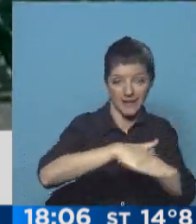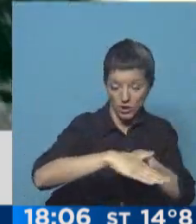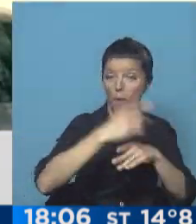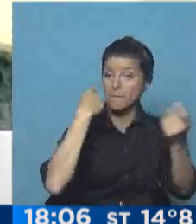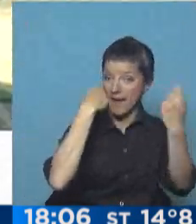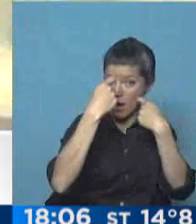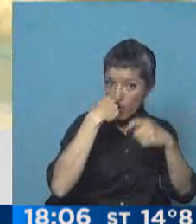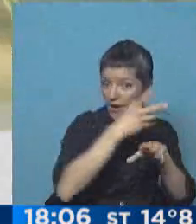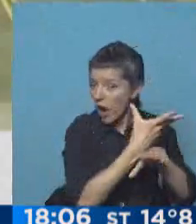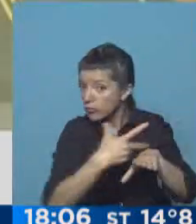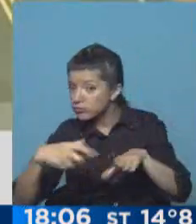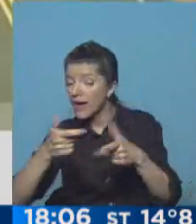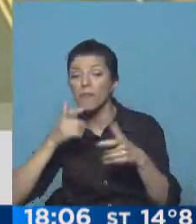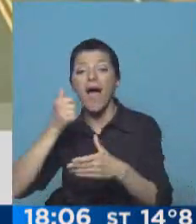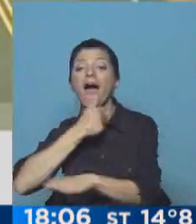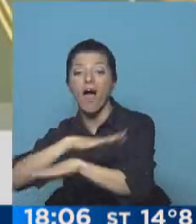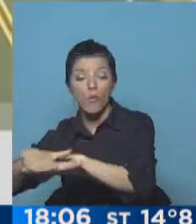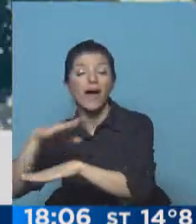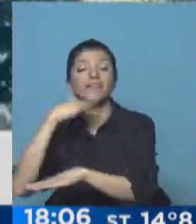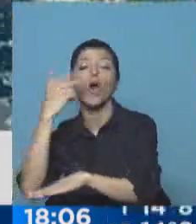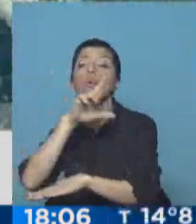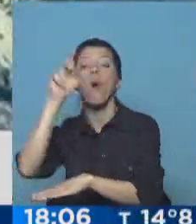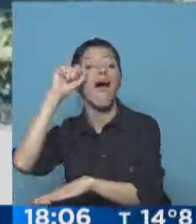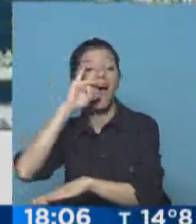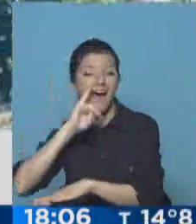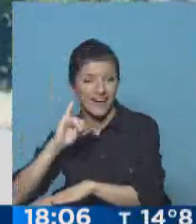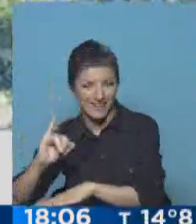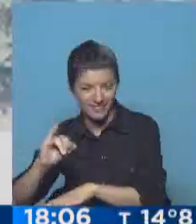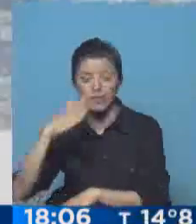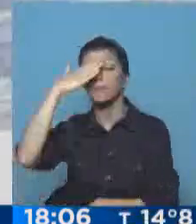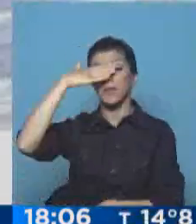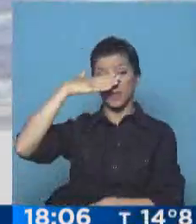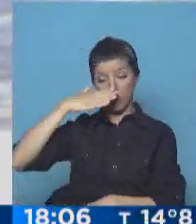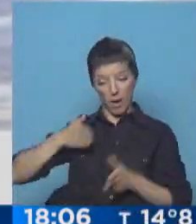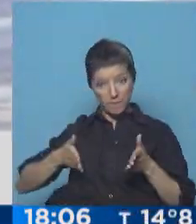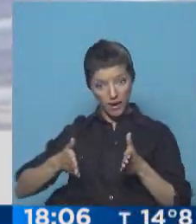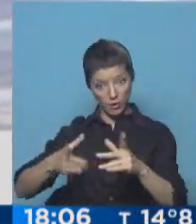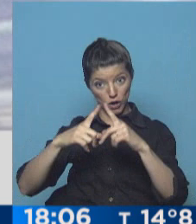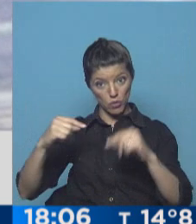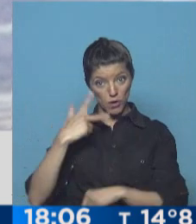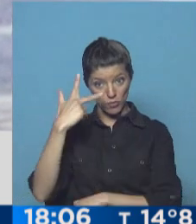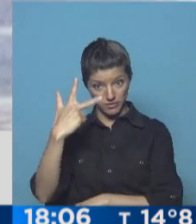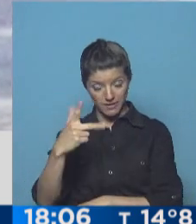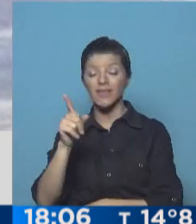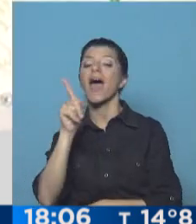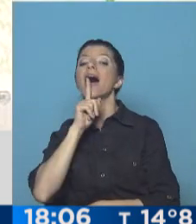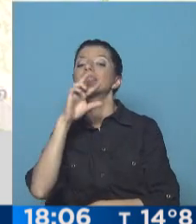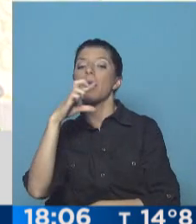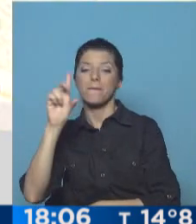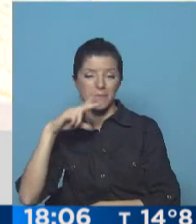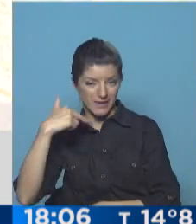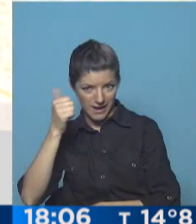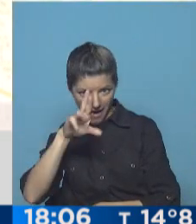Paraguay hasta Ingeniero Juárez. Y luego por la ruta 3 va a ir hasta Pirané, 2-3,